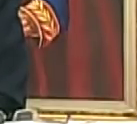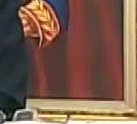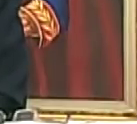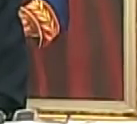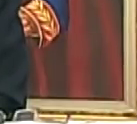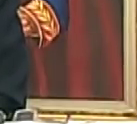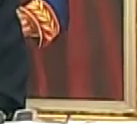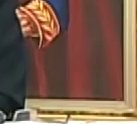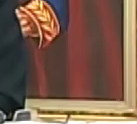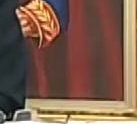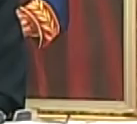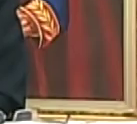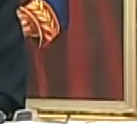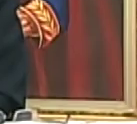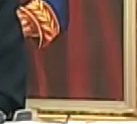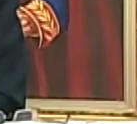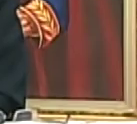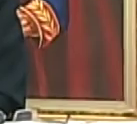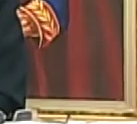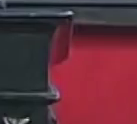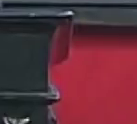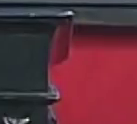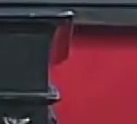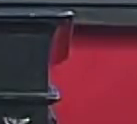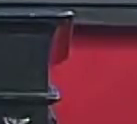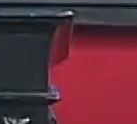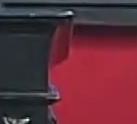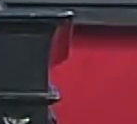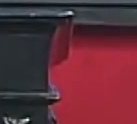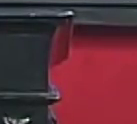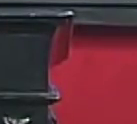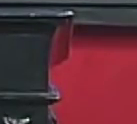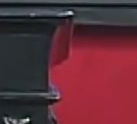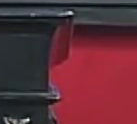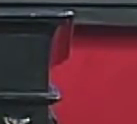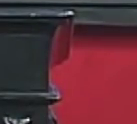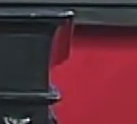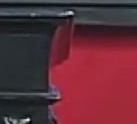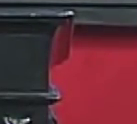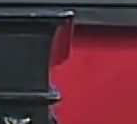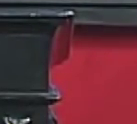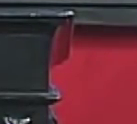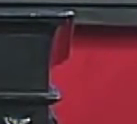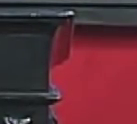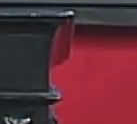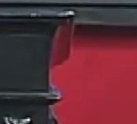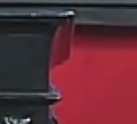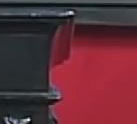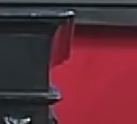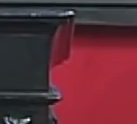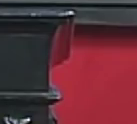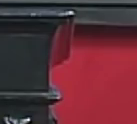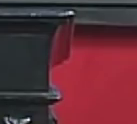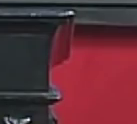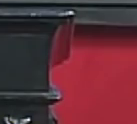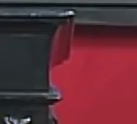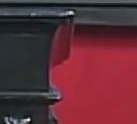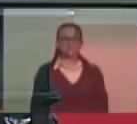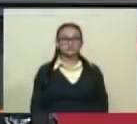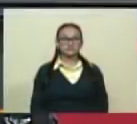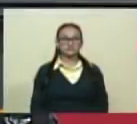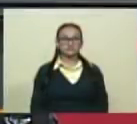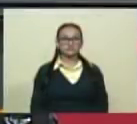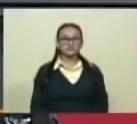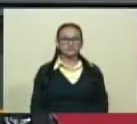elige. Listo. En antes de dar la palabra a otra de nuestras colegas acá en el Salón Ayacucho, hemos recibido también